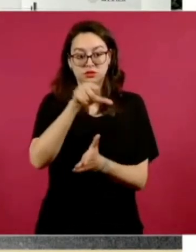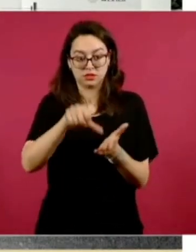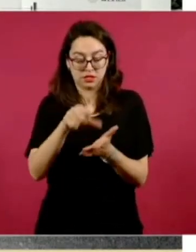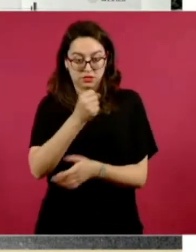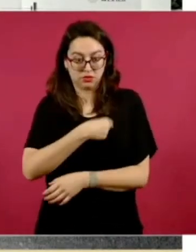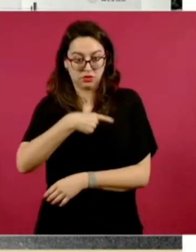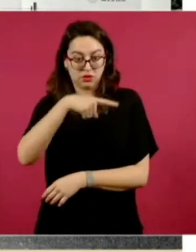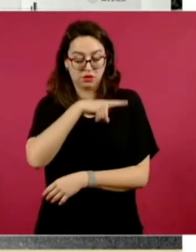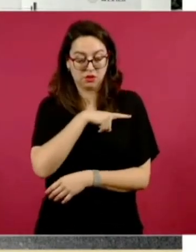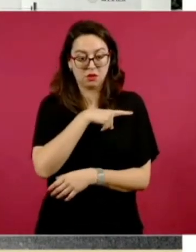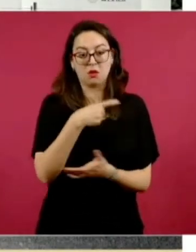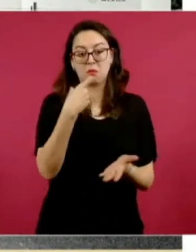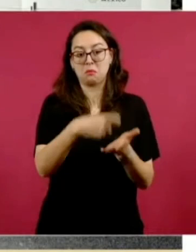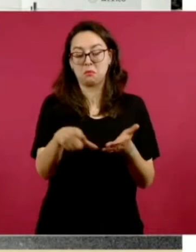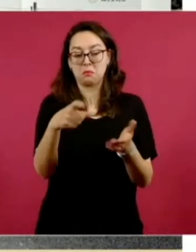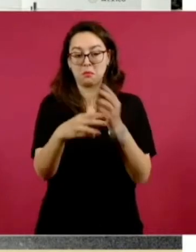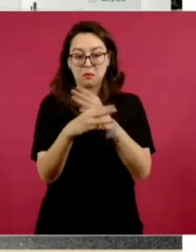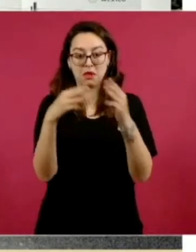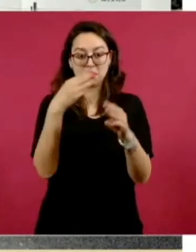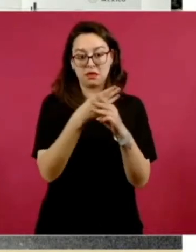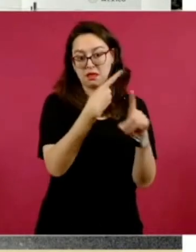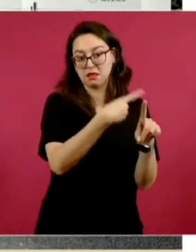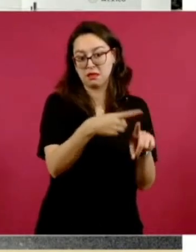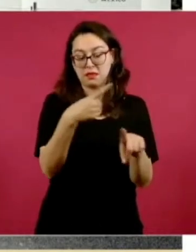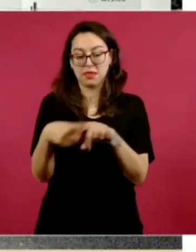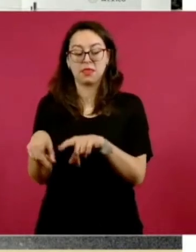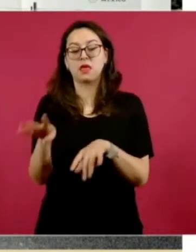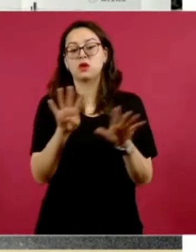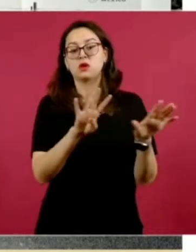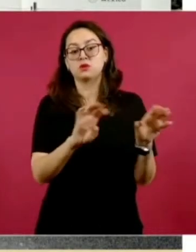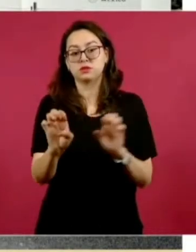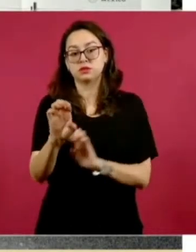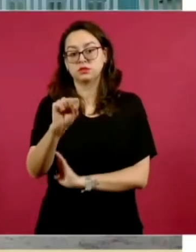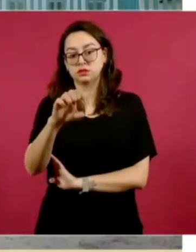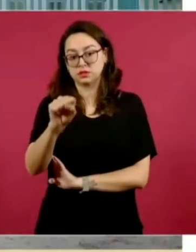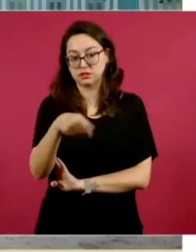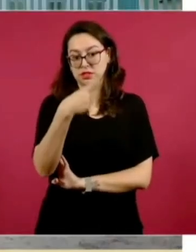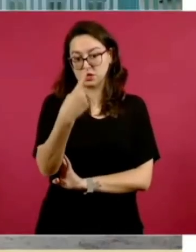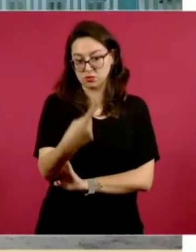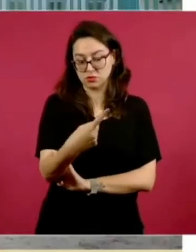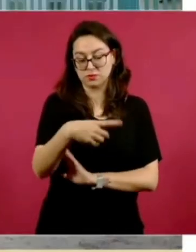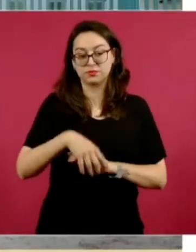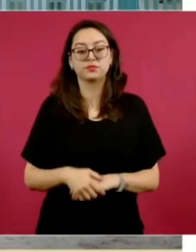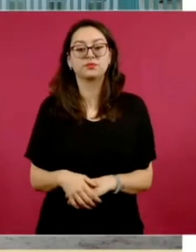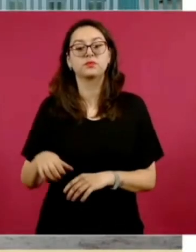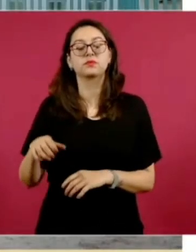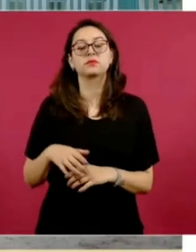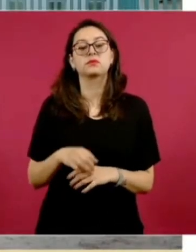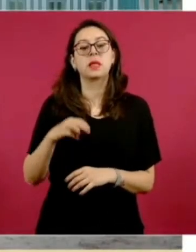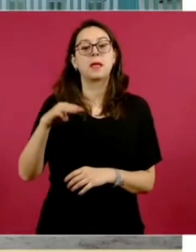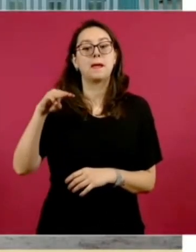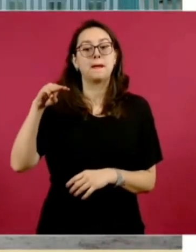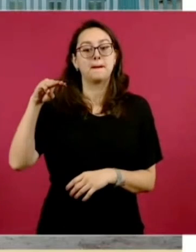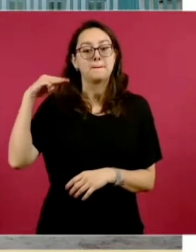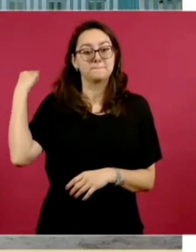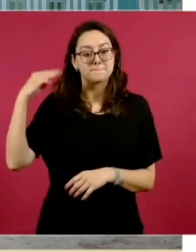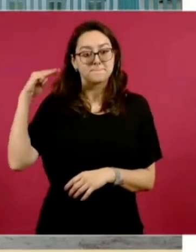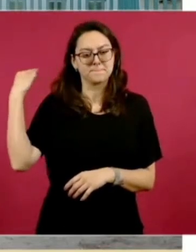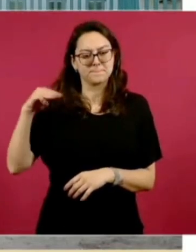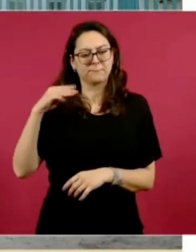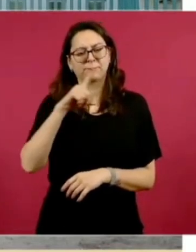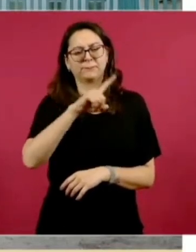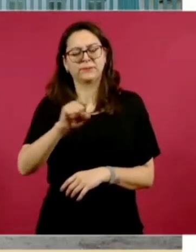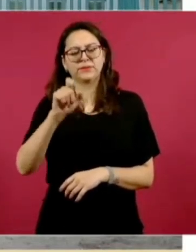adquirieron 961 equipos en Zacatecas. La siguiente, tenemos el caso de Michoacán. Hubo una inversión de